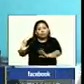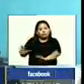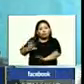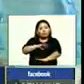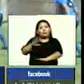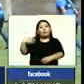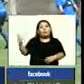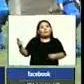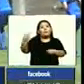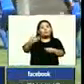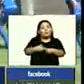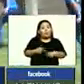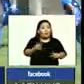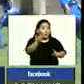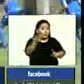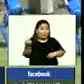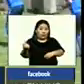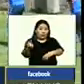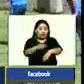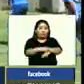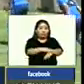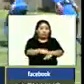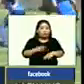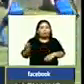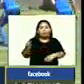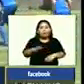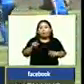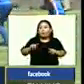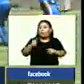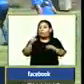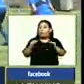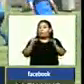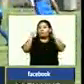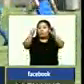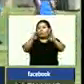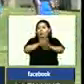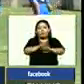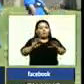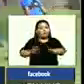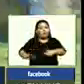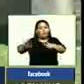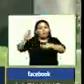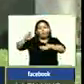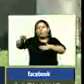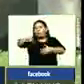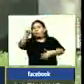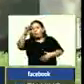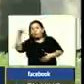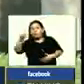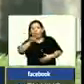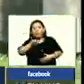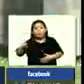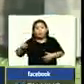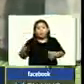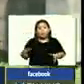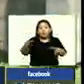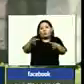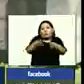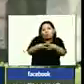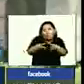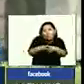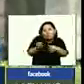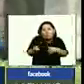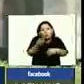incorporarse después. Los jugadores convocados son de los equipos de primera división que no tendrán compromiso internacional entre semana. Un grupo con un par de